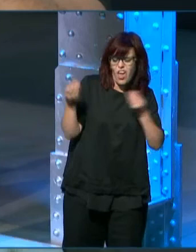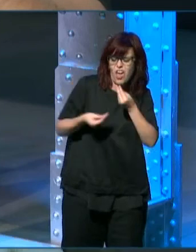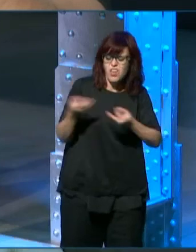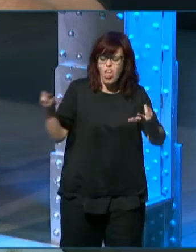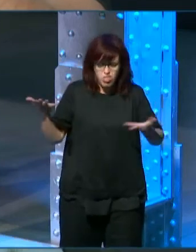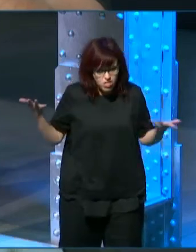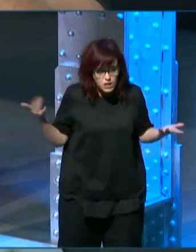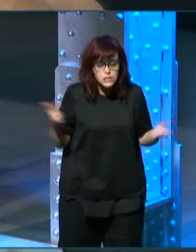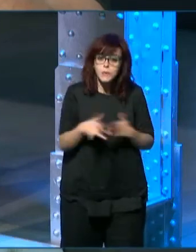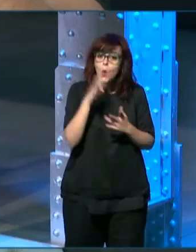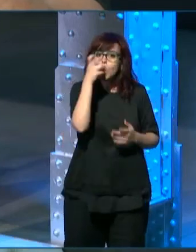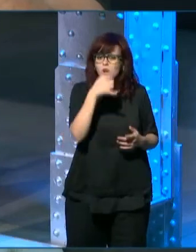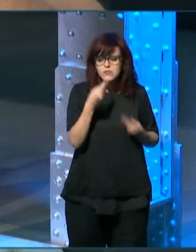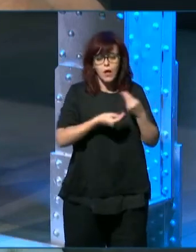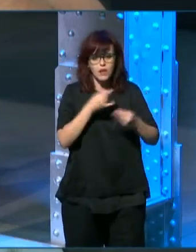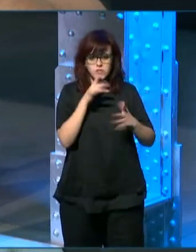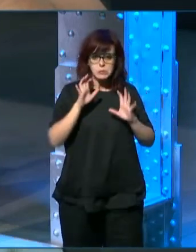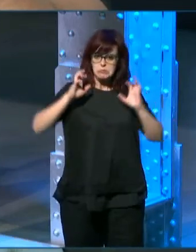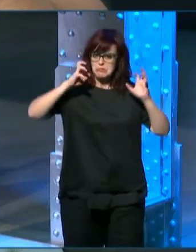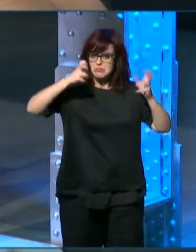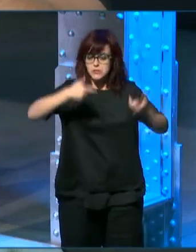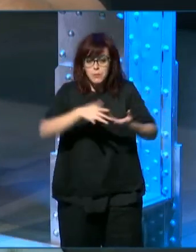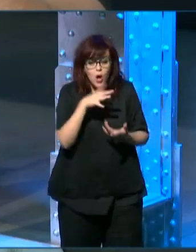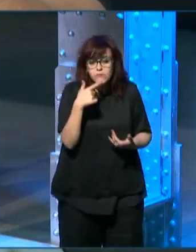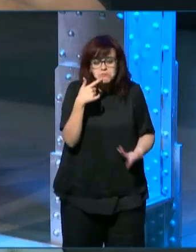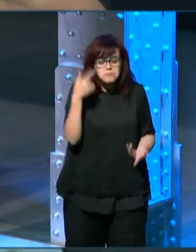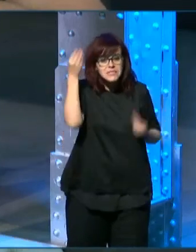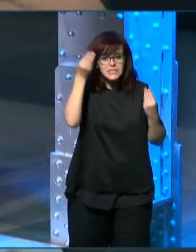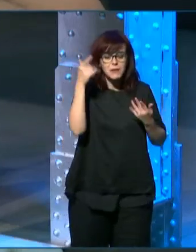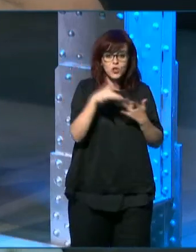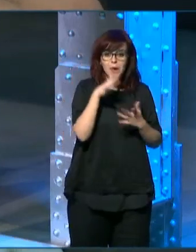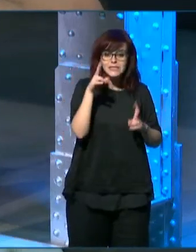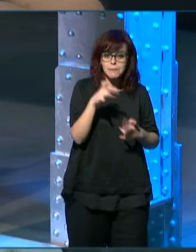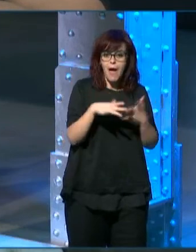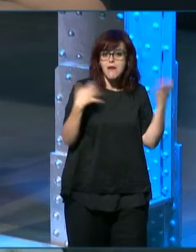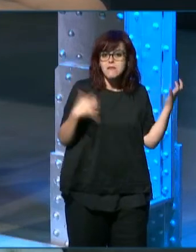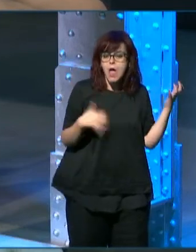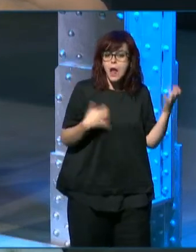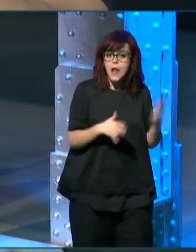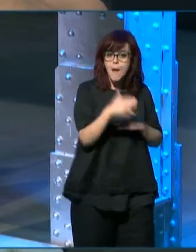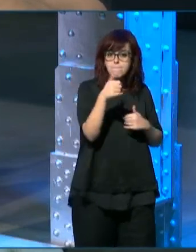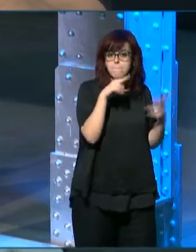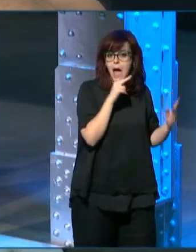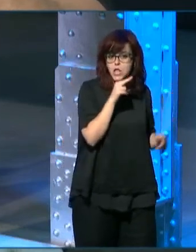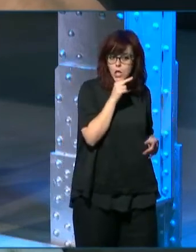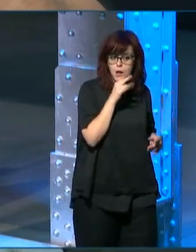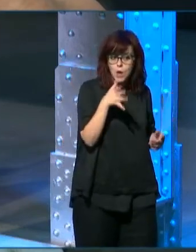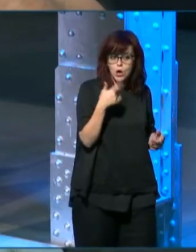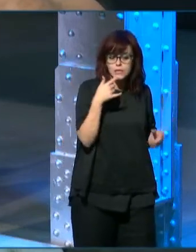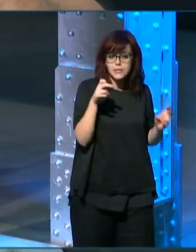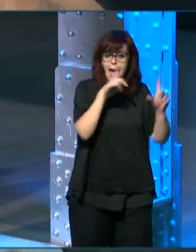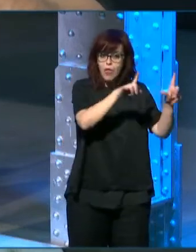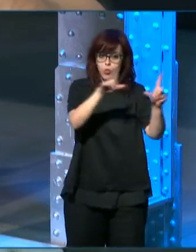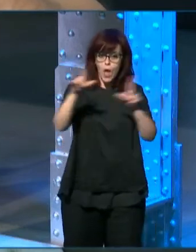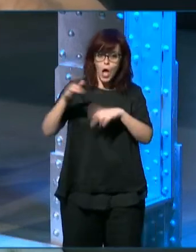hijo? Estoy con unos cuentos. Porque ella me veía que yo me metía con la guitarra en el cuarto de baño, porque por los azulejos